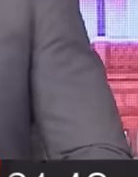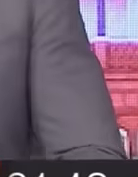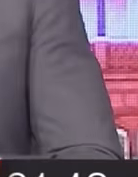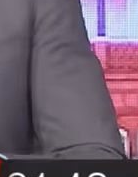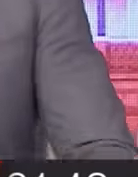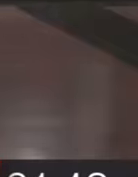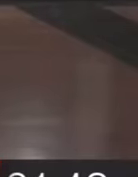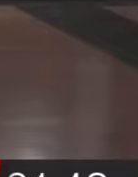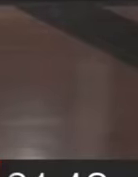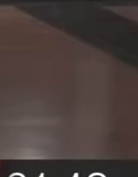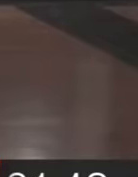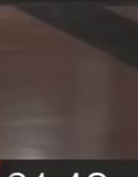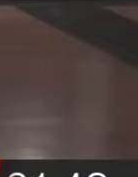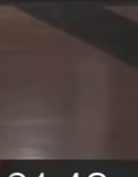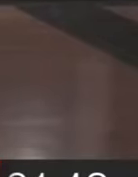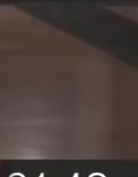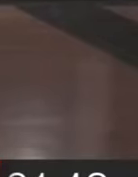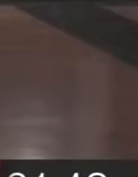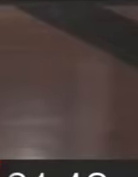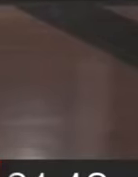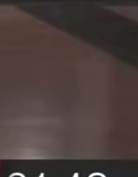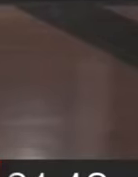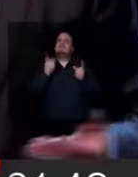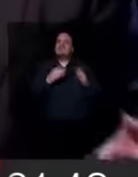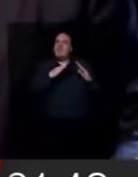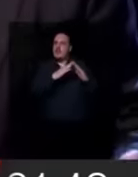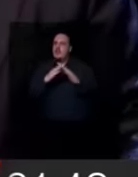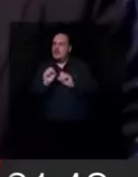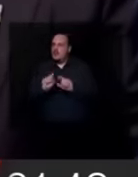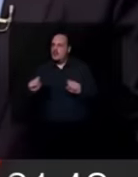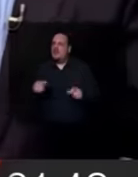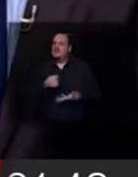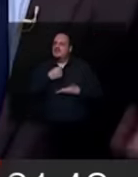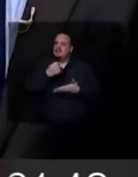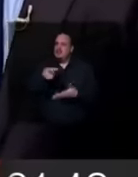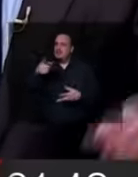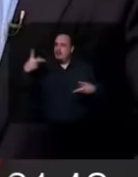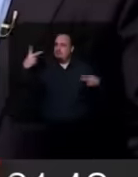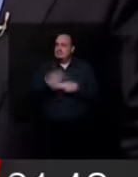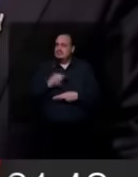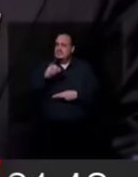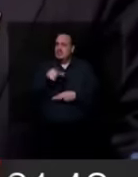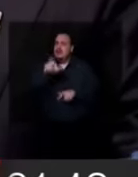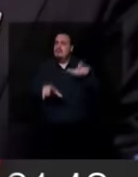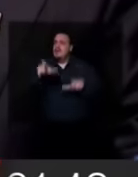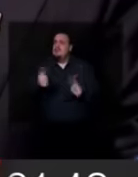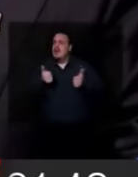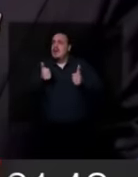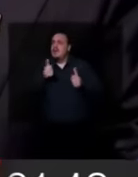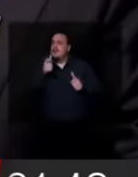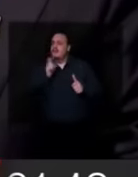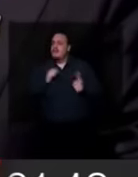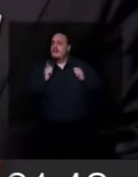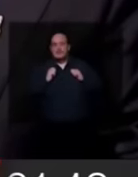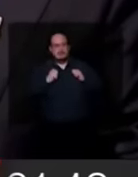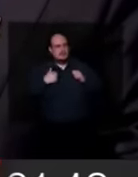es imperdible, porque en el final tienen 2 minutos donde la pregunta que los moderadores van a hacerle a cada candidato